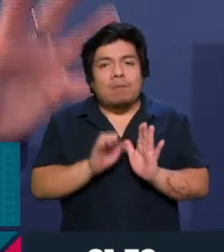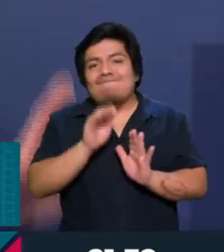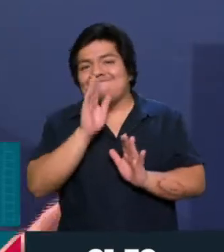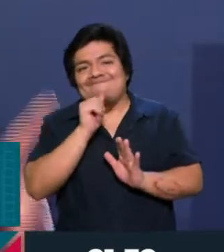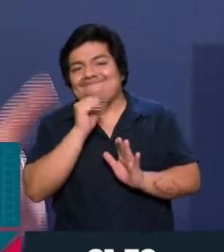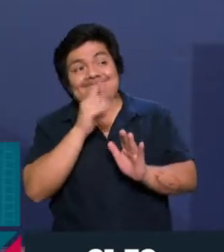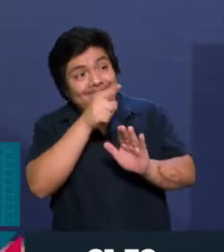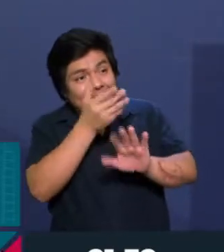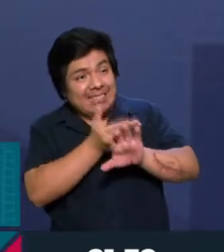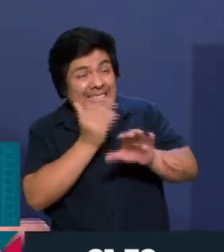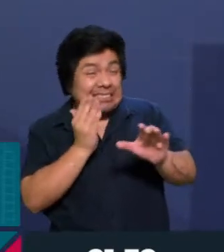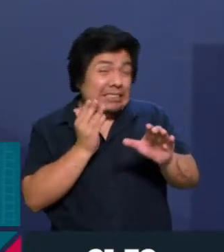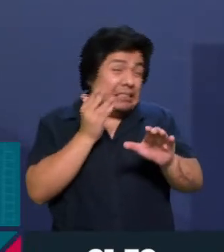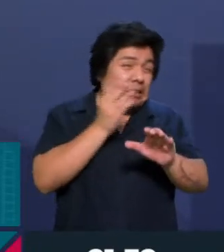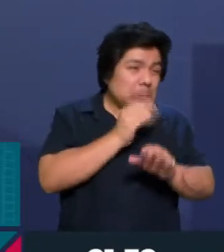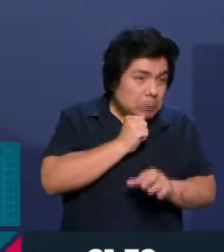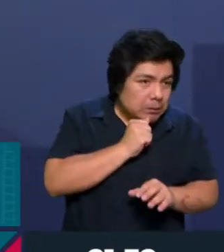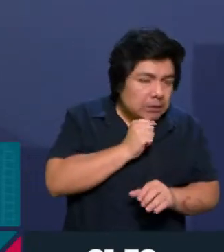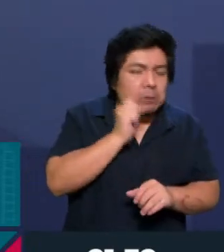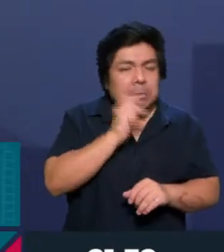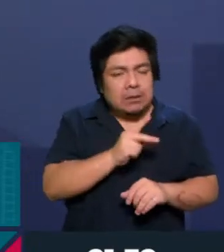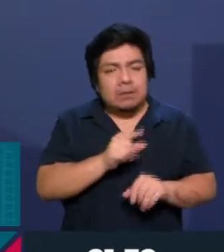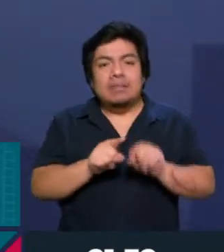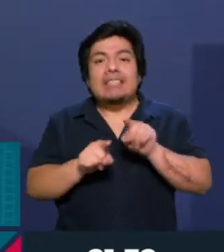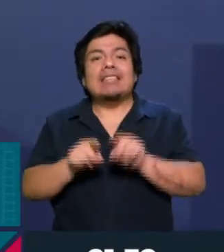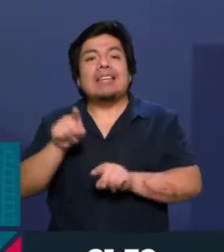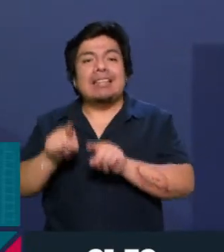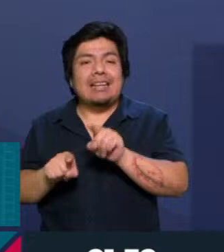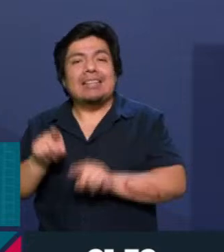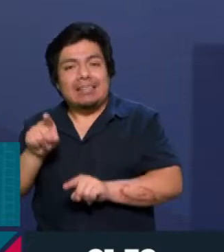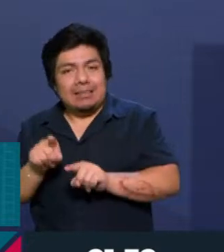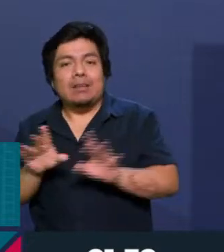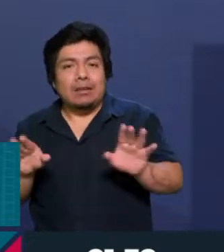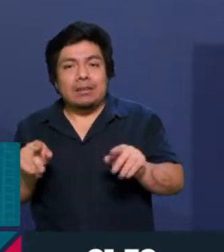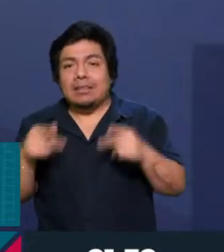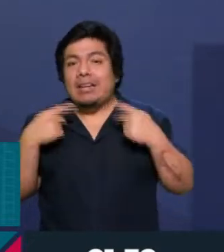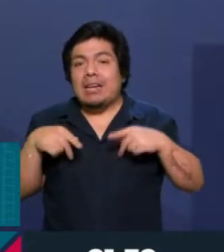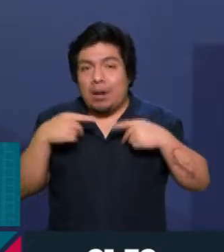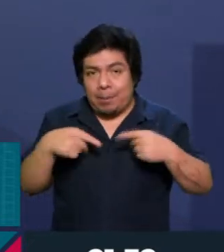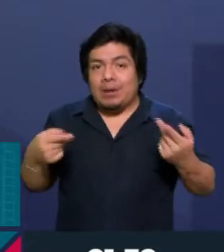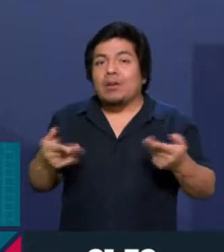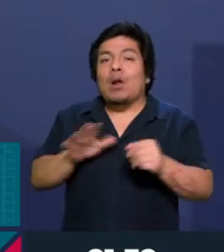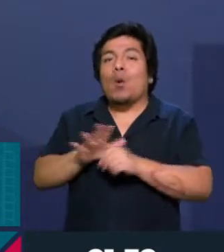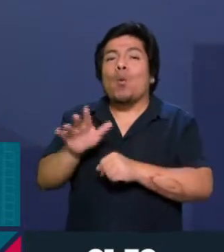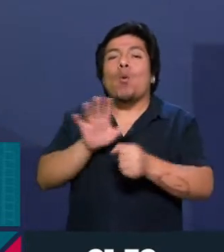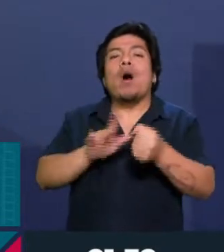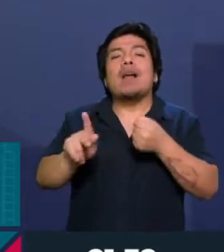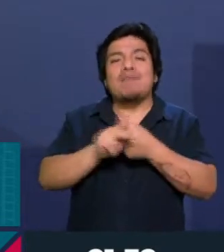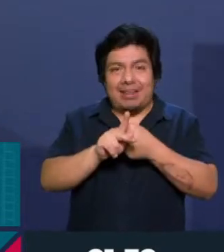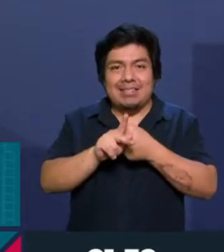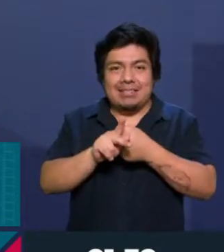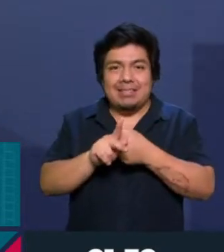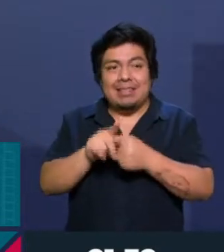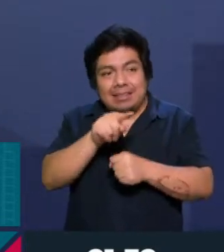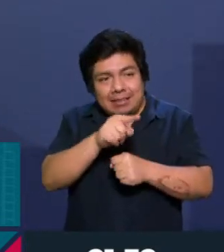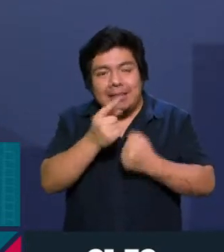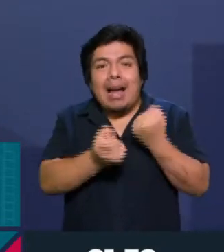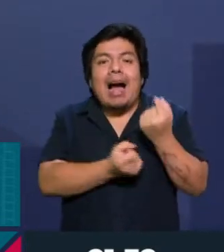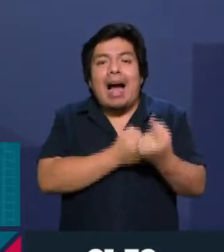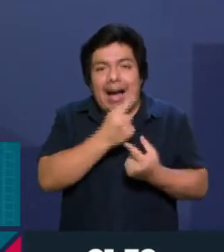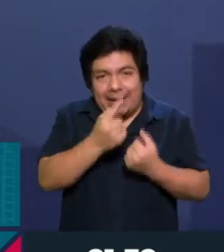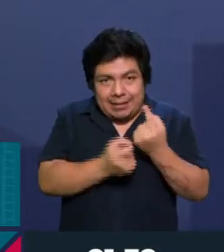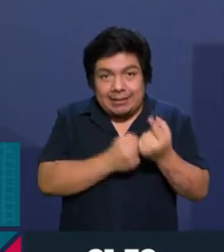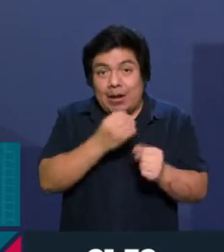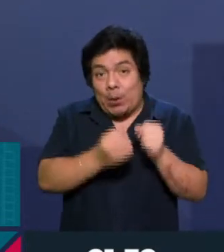expectativa, y también depende, ojo con esto, Alex, mucho de la nacionalidad de las personas, las posibilidades reales que tienen aquellos